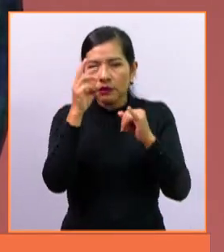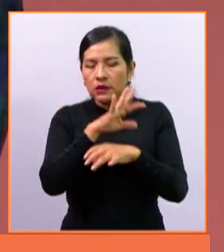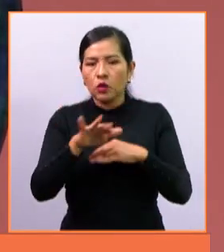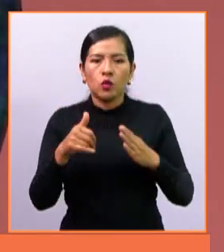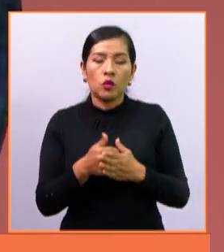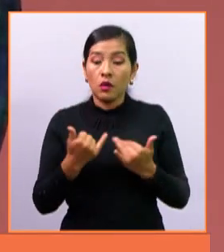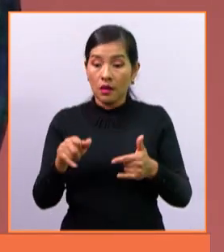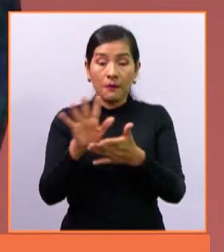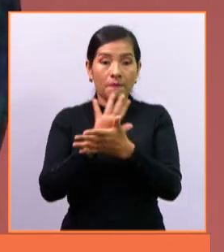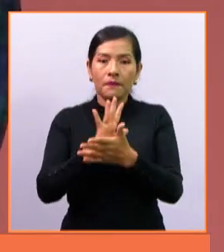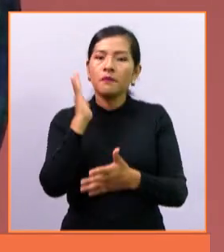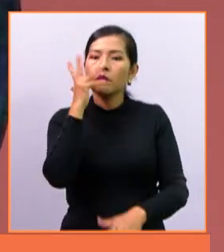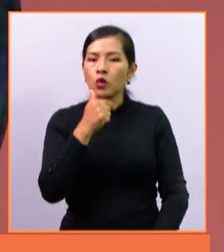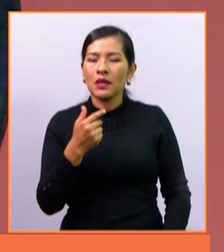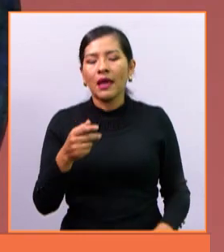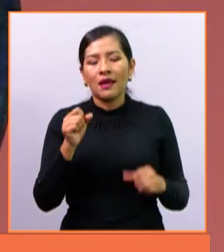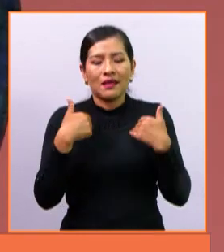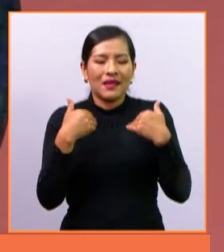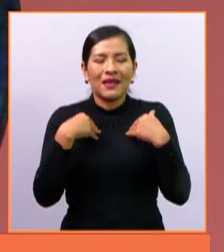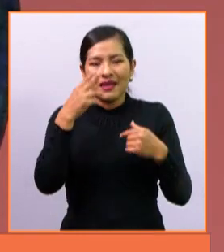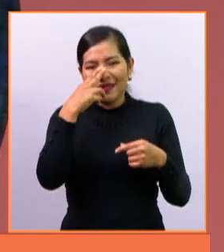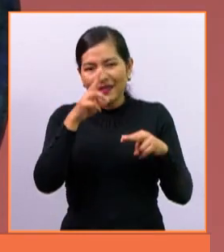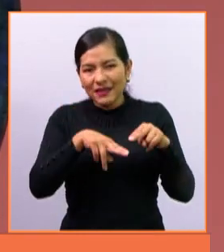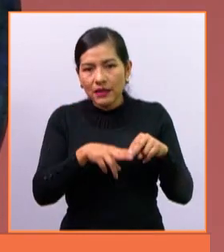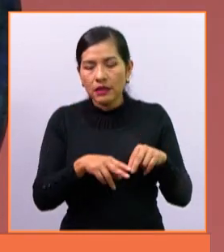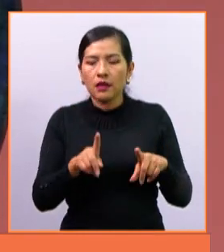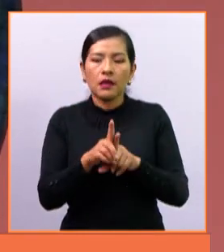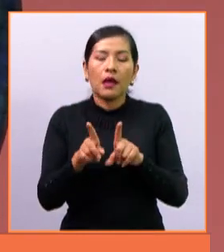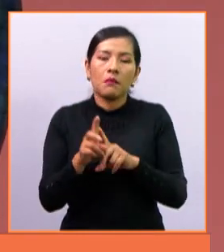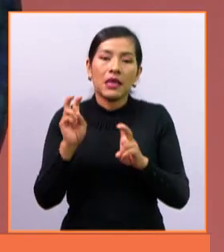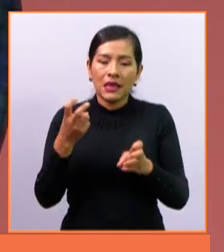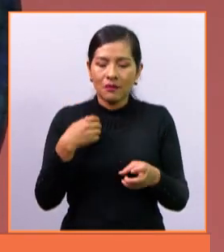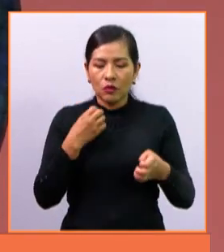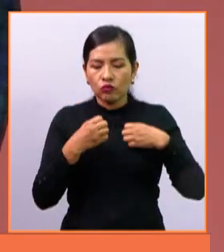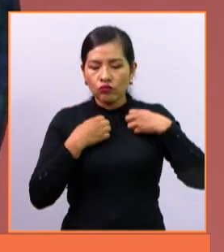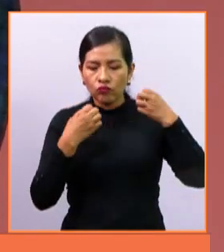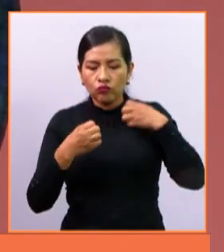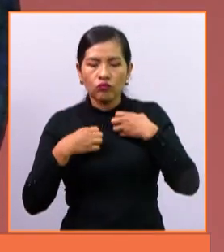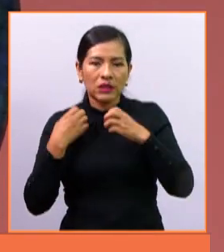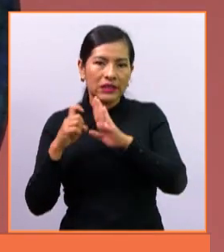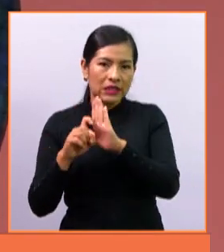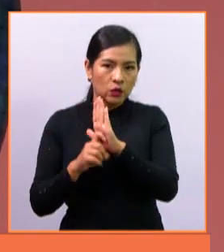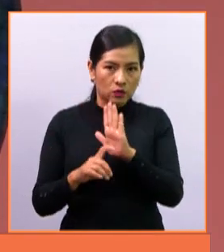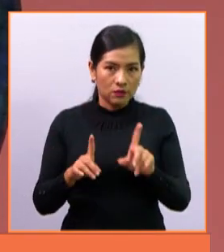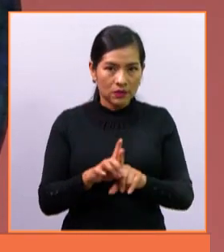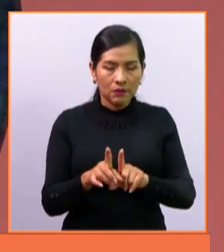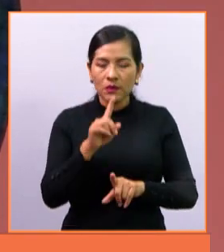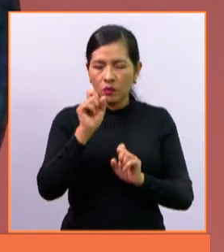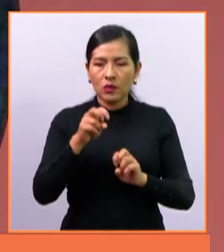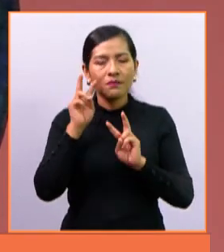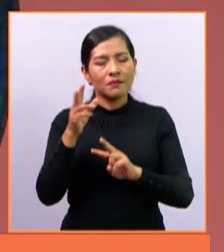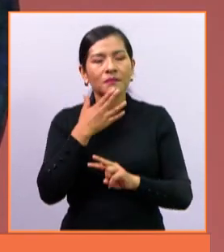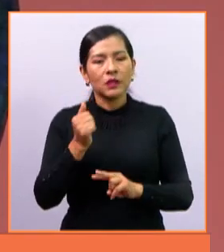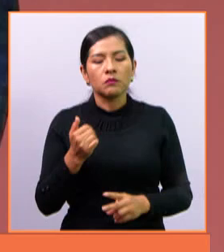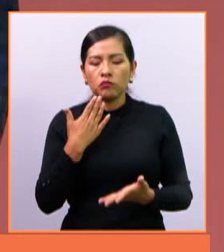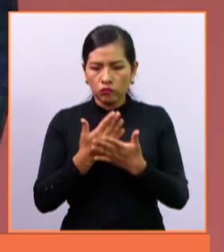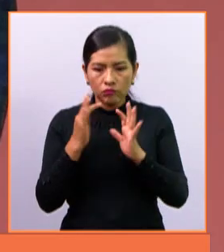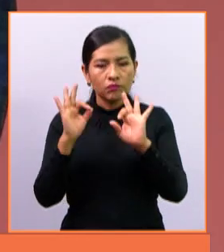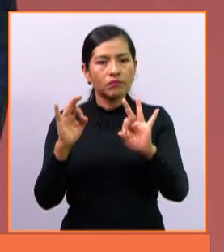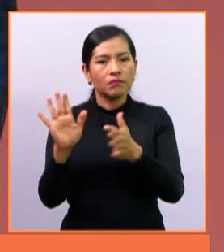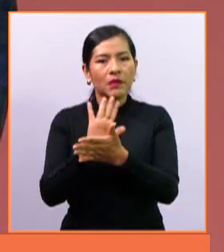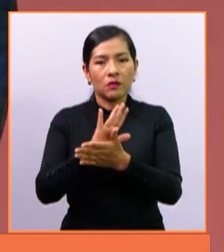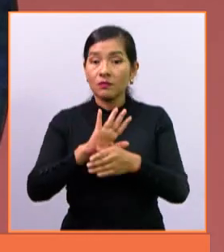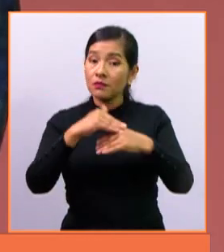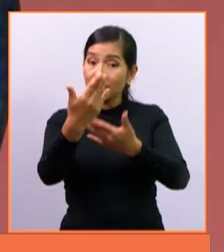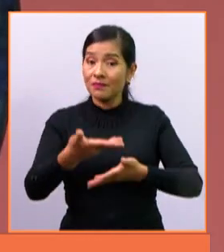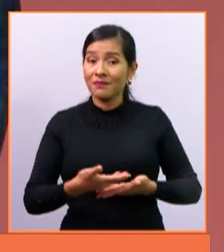buena, es comedia, tiene elementos eróticos, tiene de todo. Pero hay que verla porque es buena, ¿no? Así que las